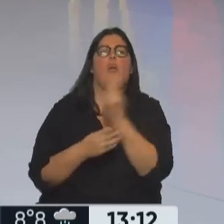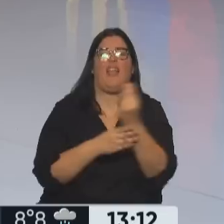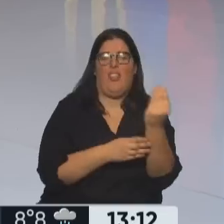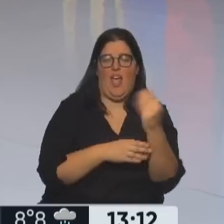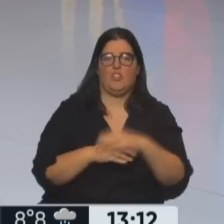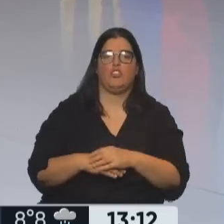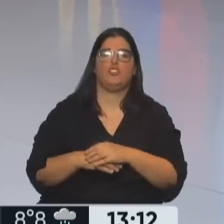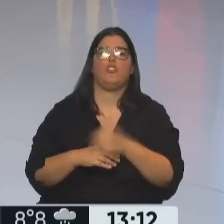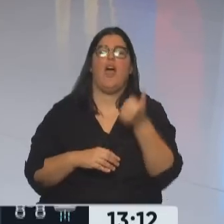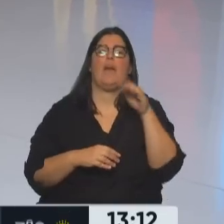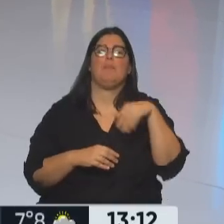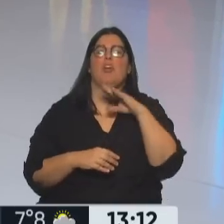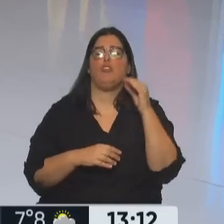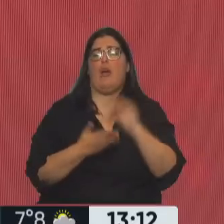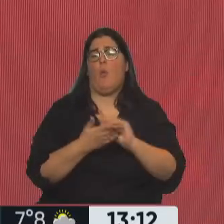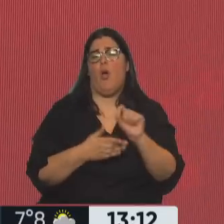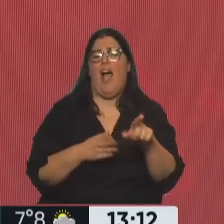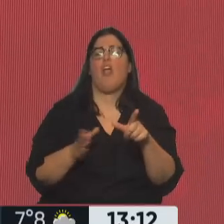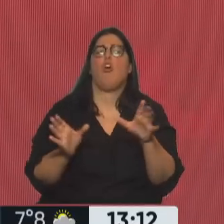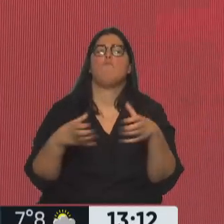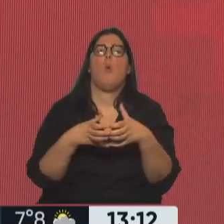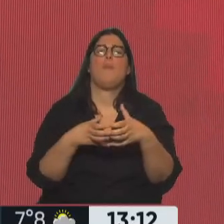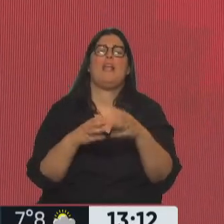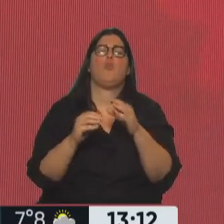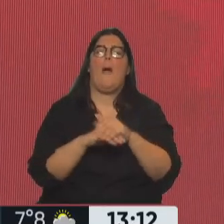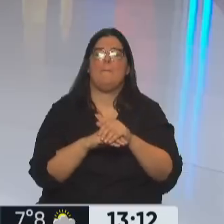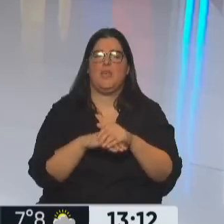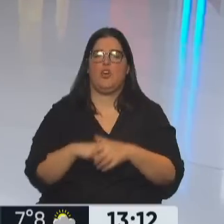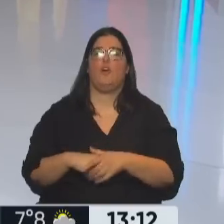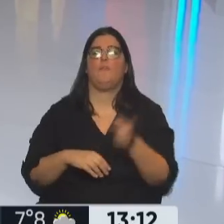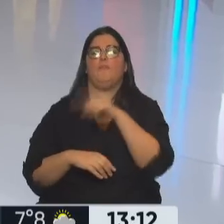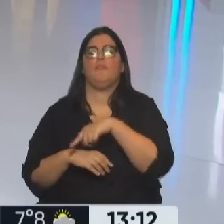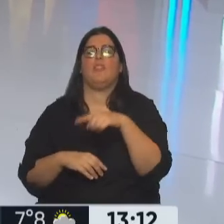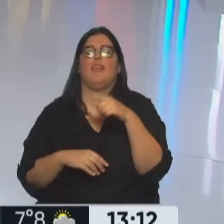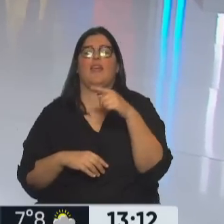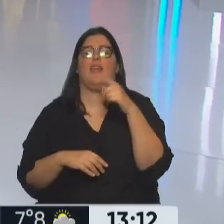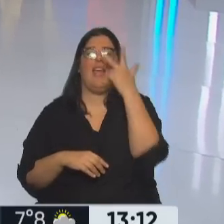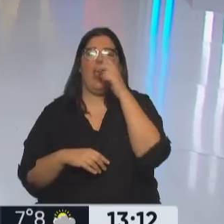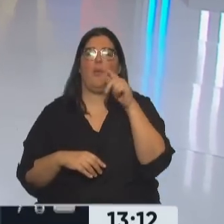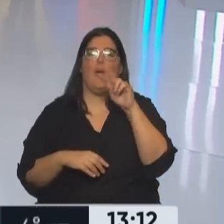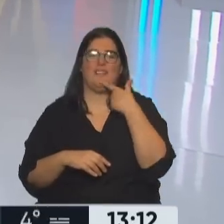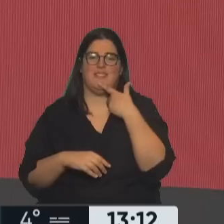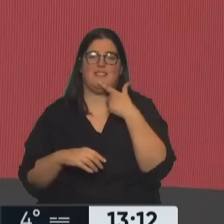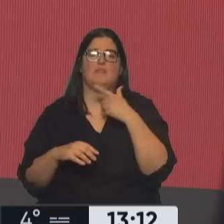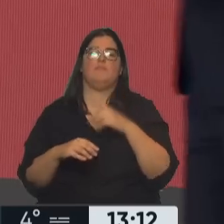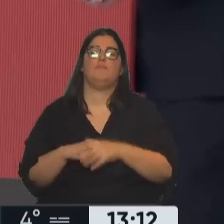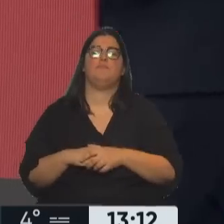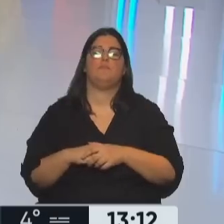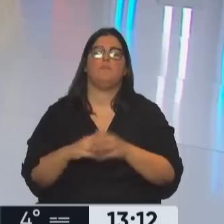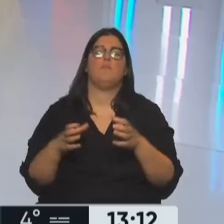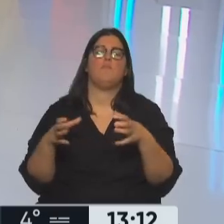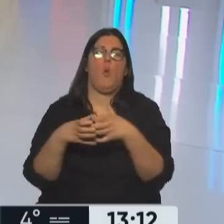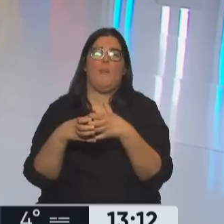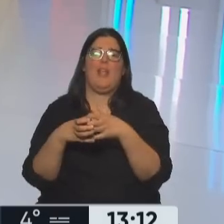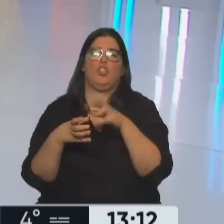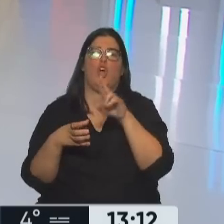Bolívar Armijos, abogado, Movimiento Amigo, Xavier Herbas, Movimiento Reto. Bueno, los 8 candidatos, los que nombramos, los primeros